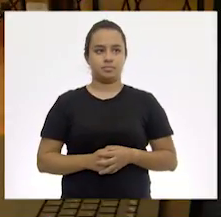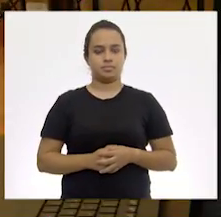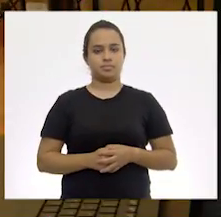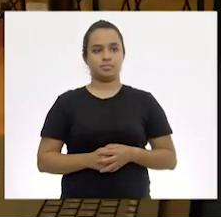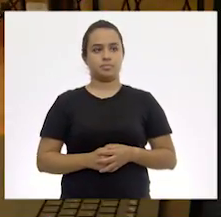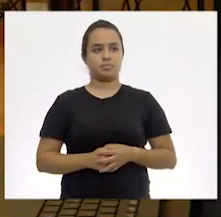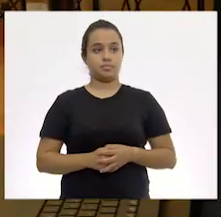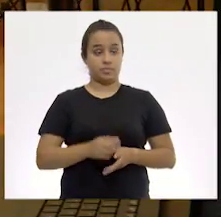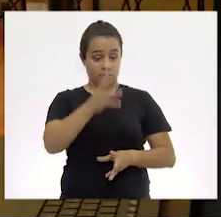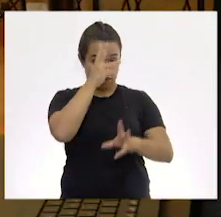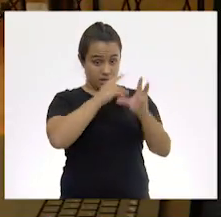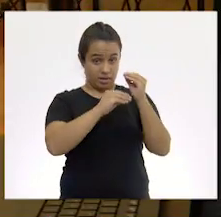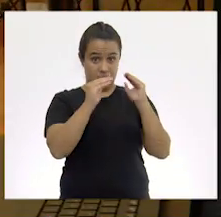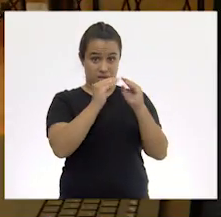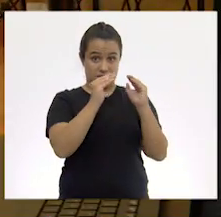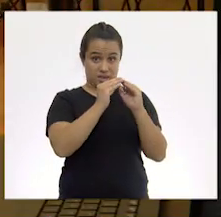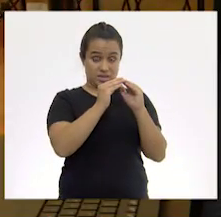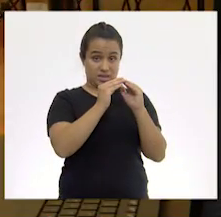En Aprende en Casa